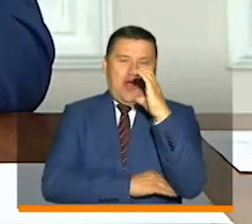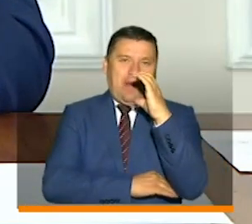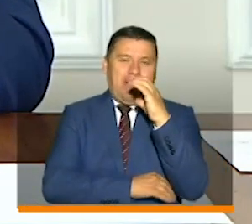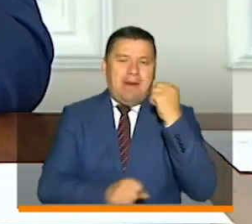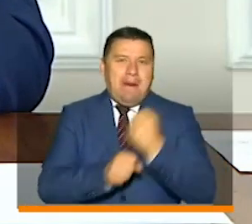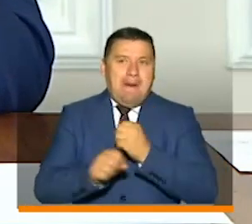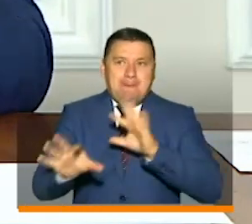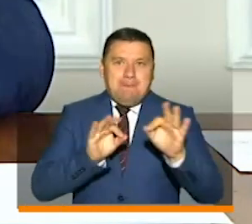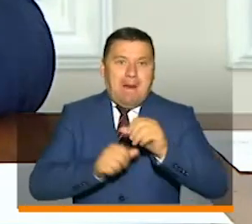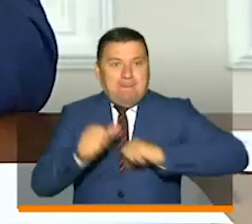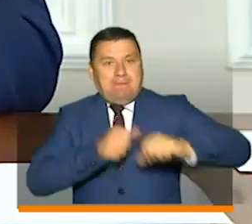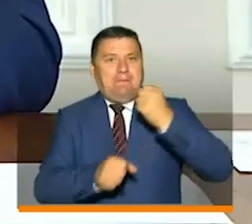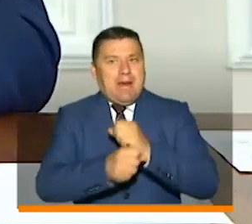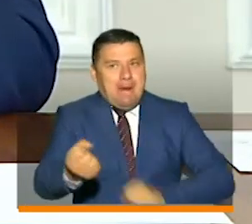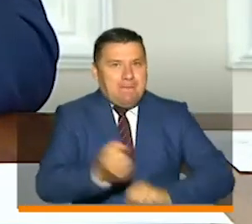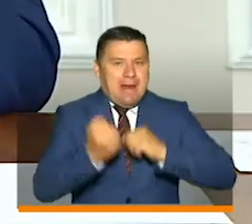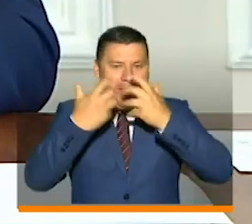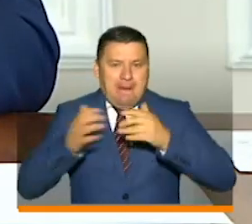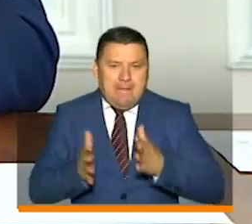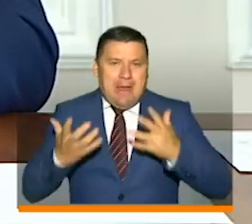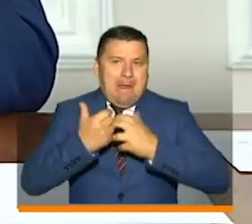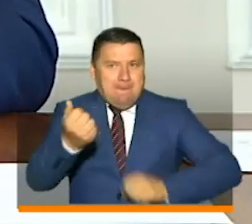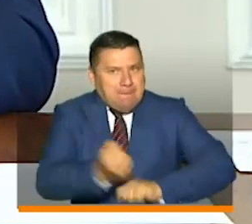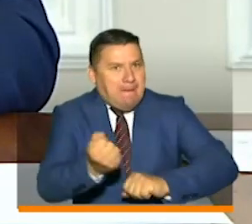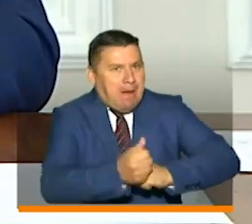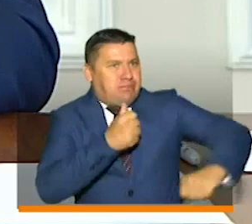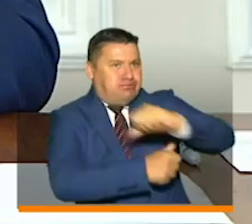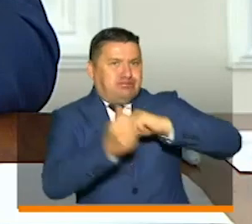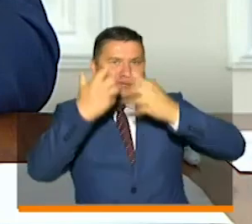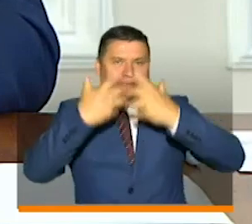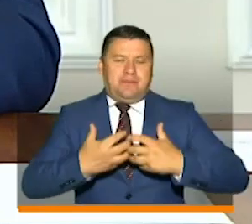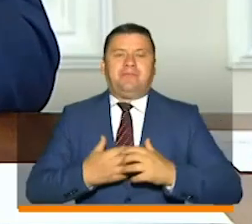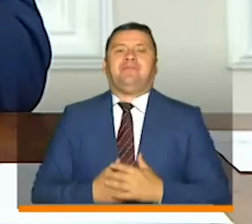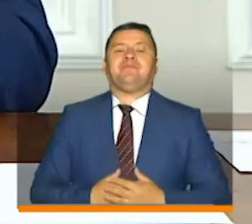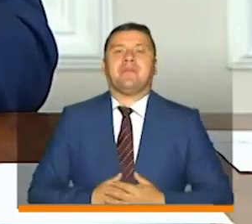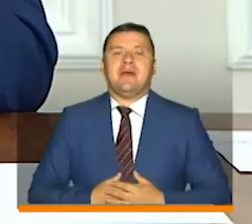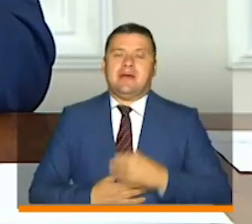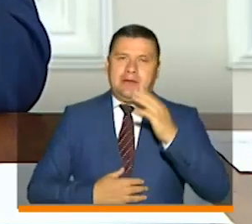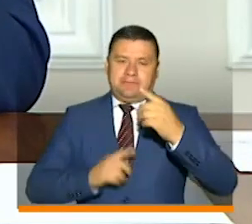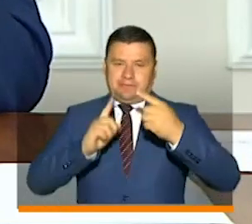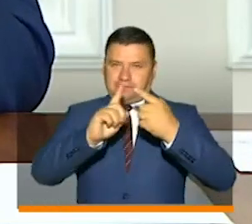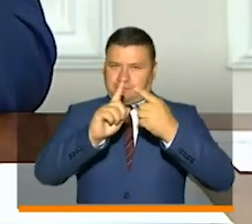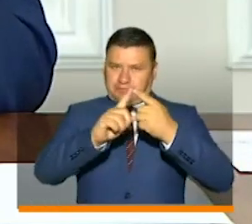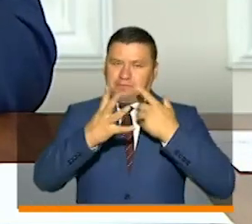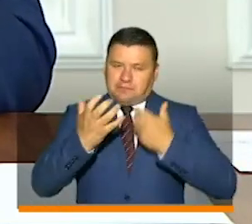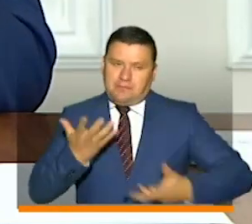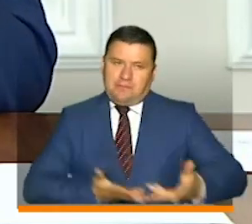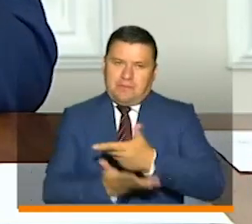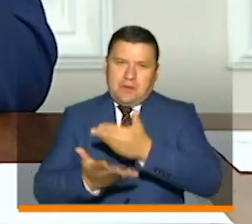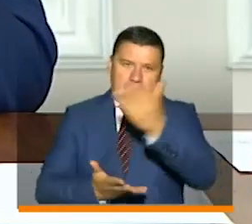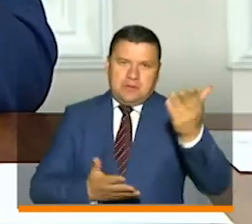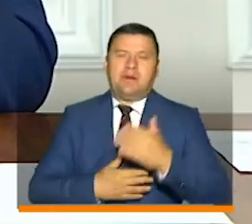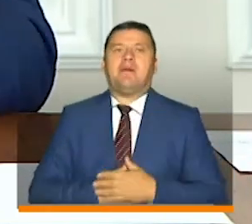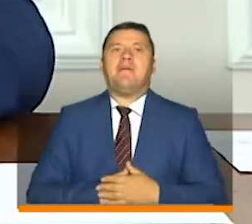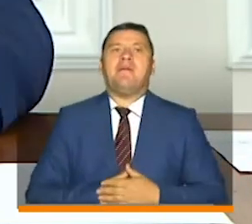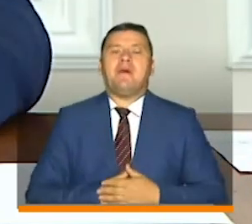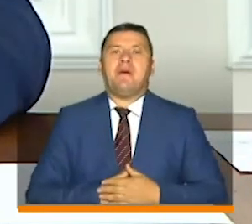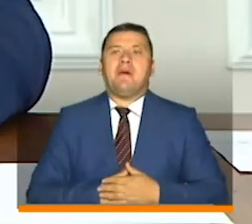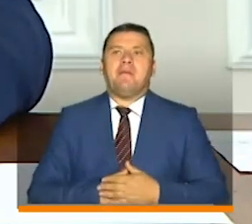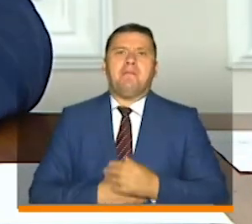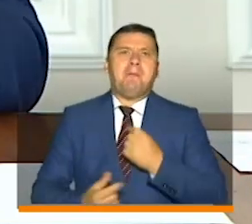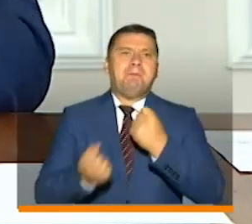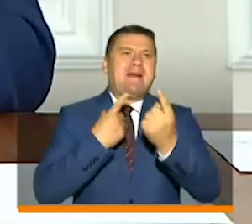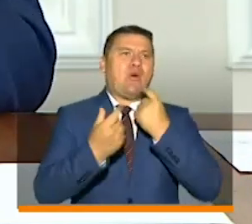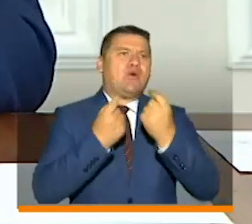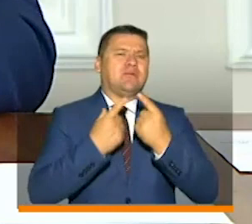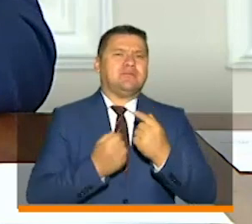generación de empleo y apoyar a la micro pequeña mediana y gran empresa primera medida que quiero compartirles a ustedes muchos nos han